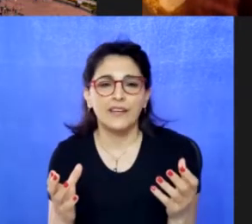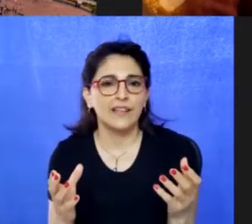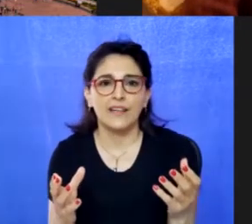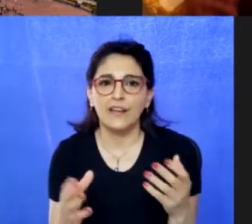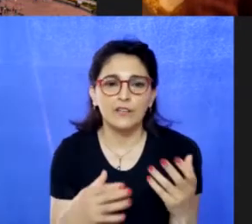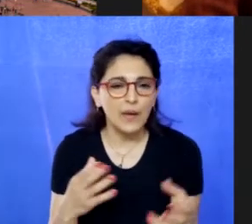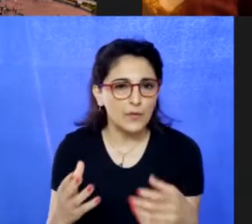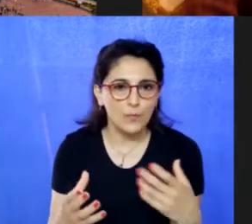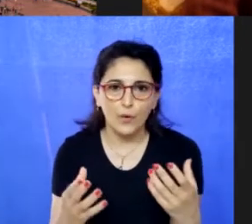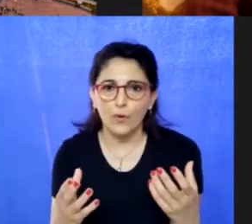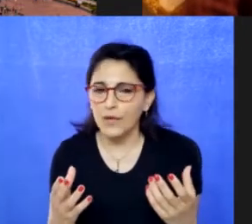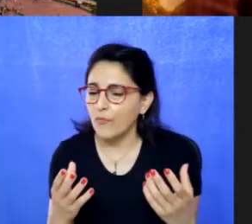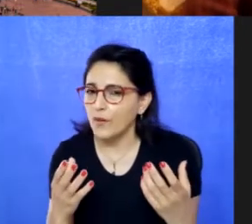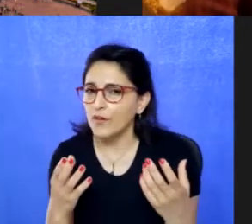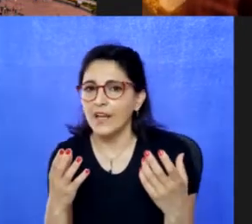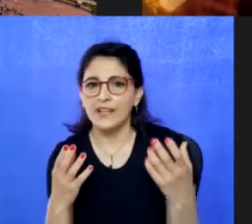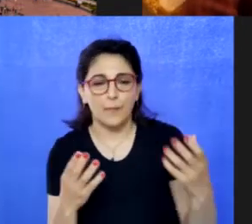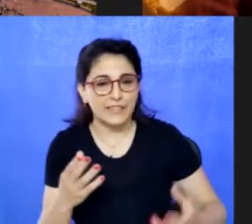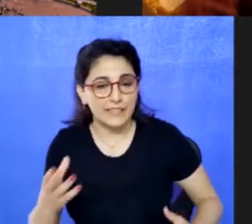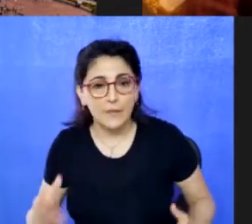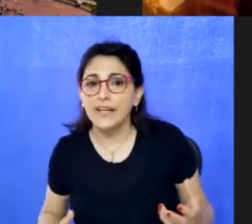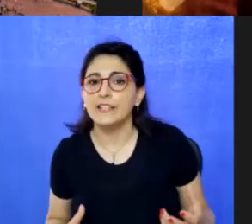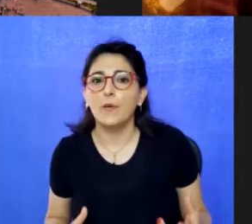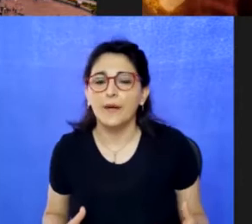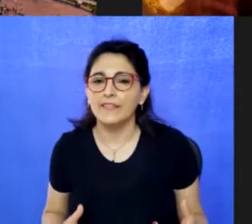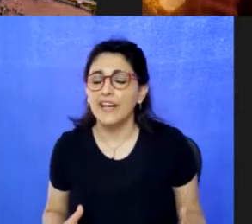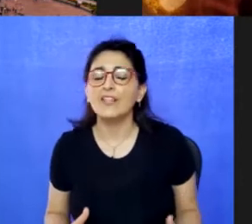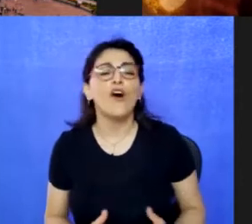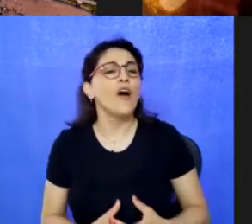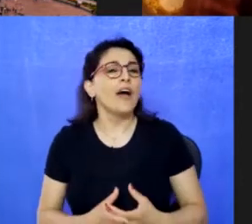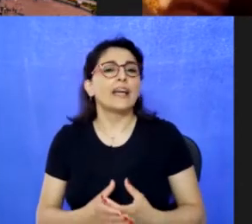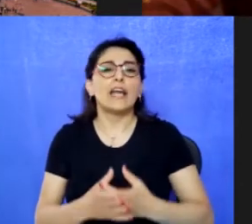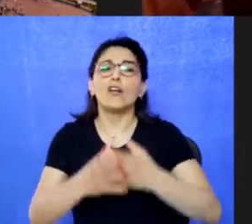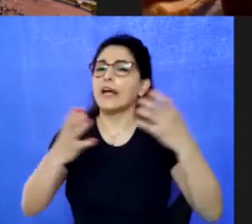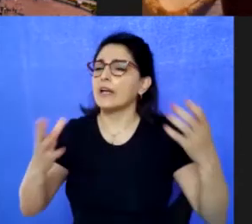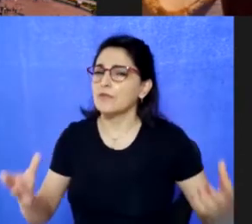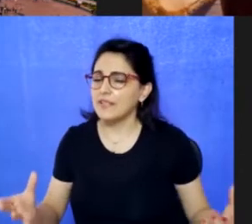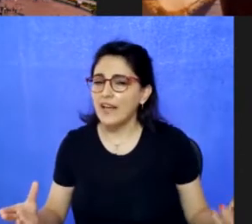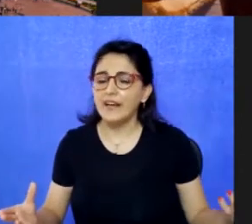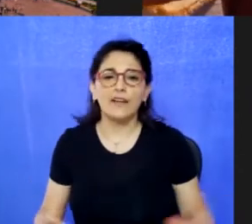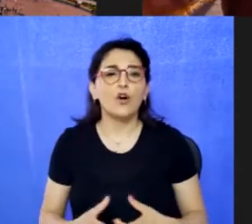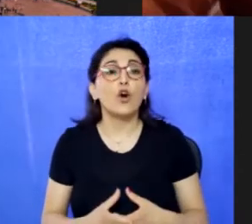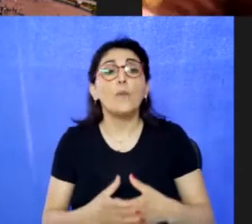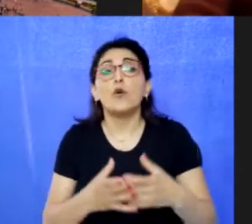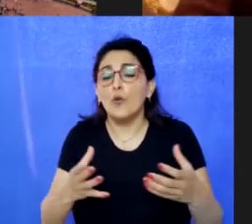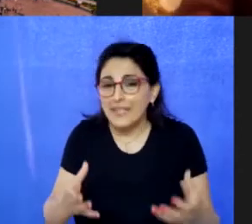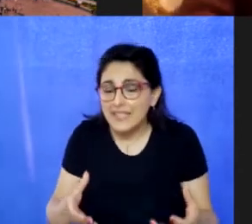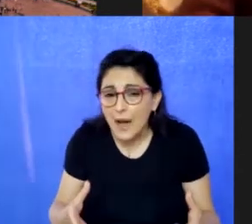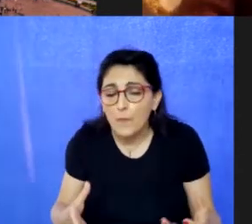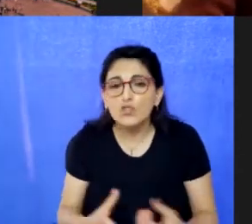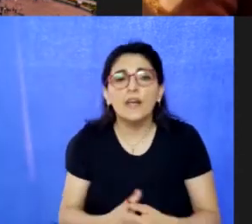porque contamos un poco cuáles fueron las expectativas que teníamos para este año, qué es lo que queremos hacer, cómo